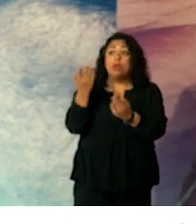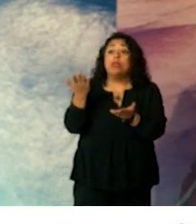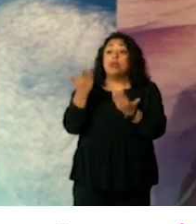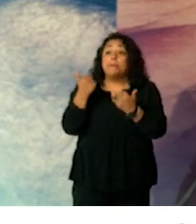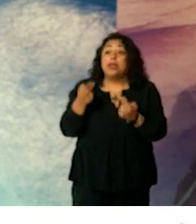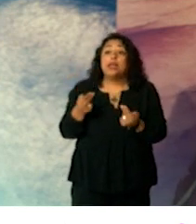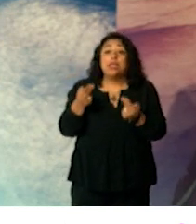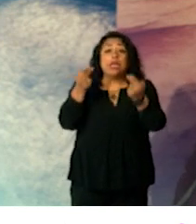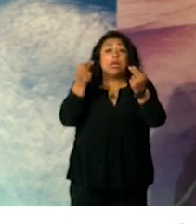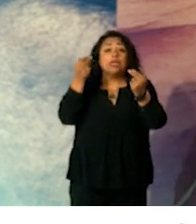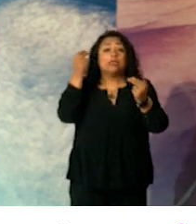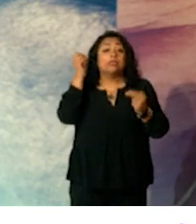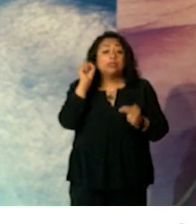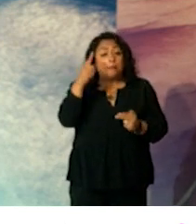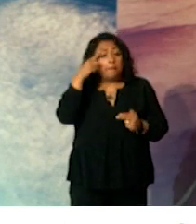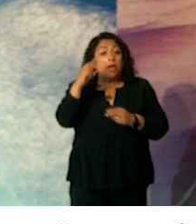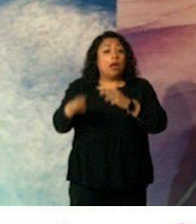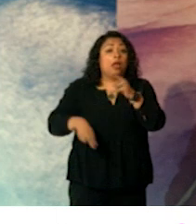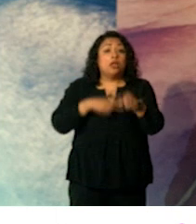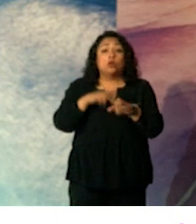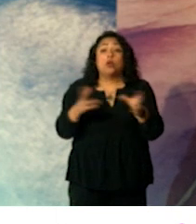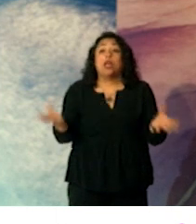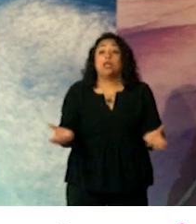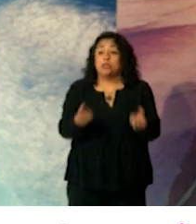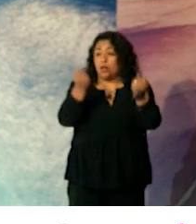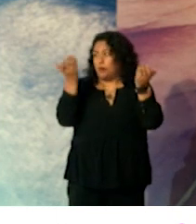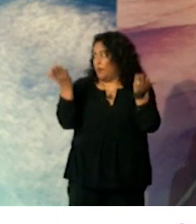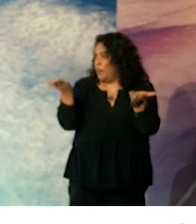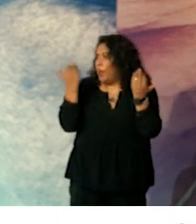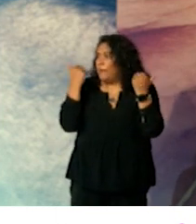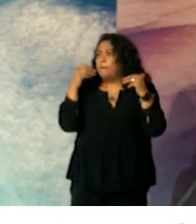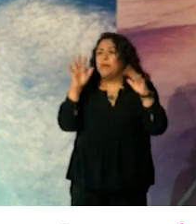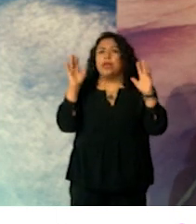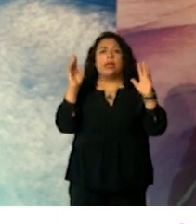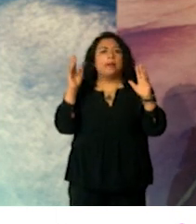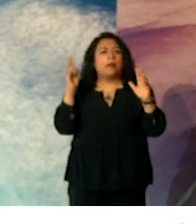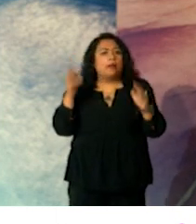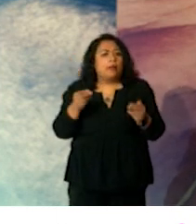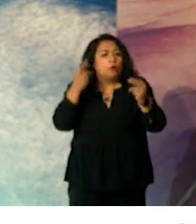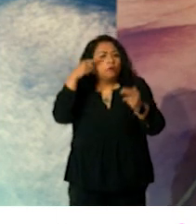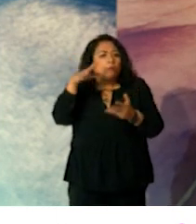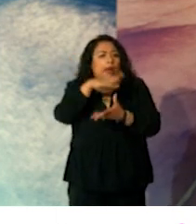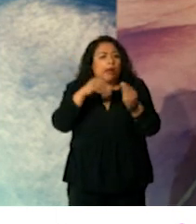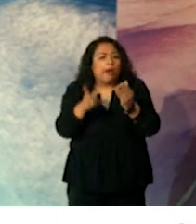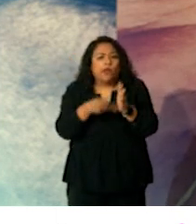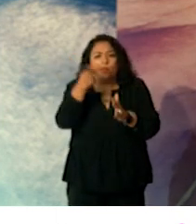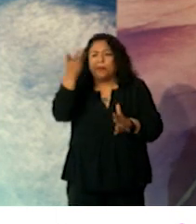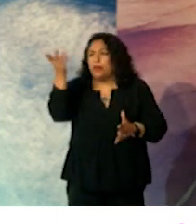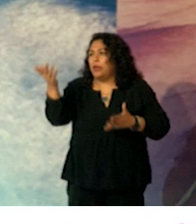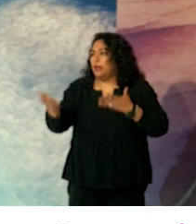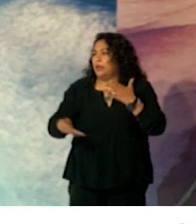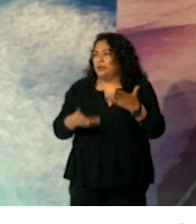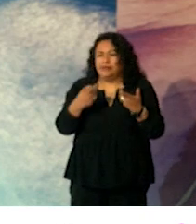business case de salvar a la naturaleza, dame el business case de la regeneración, ¿no? O sea, la